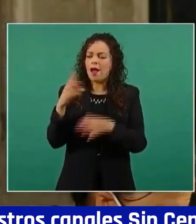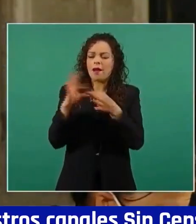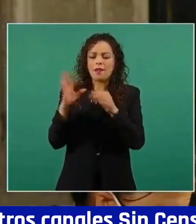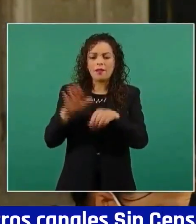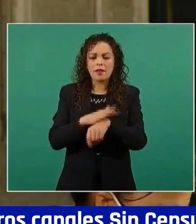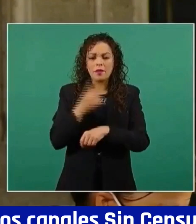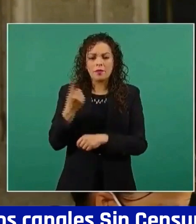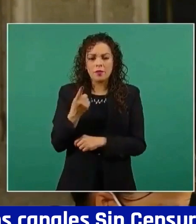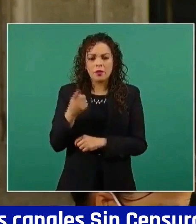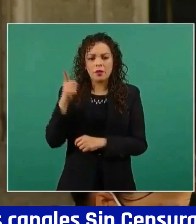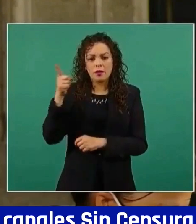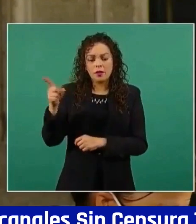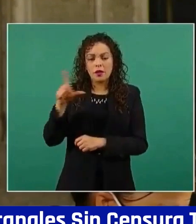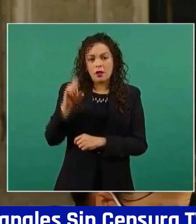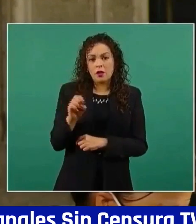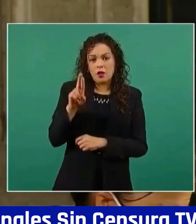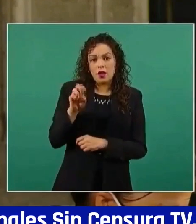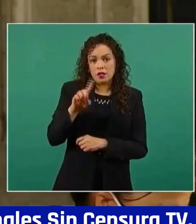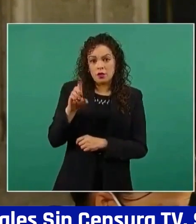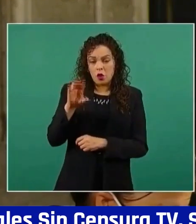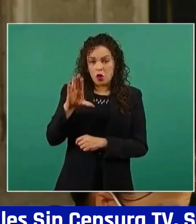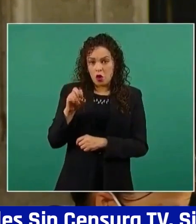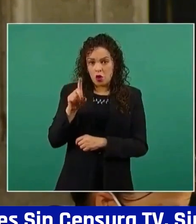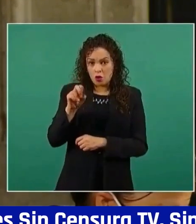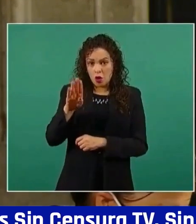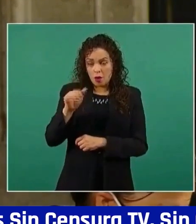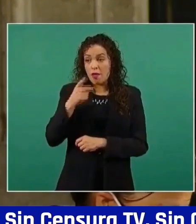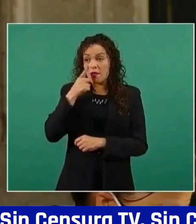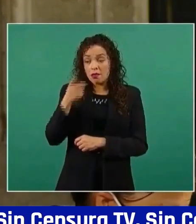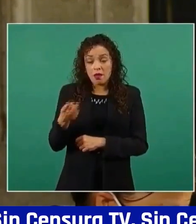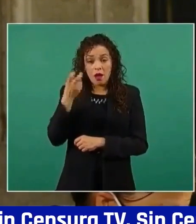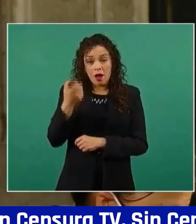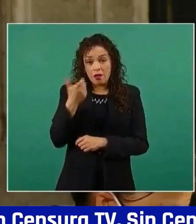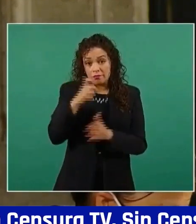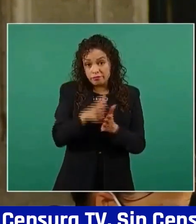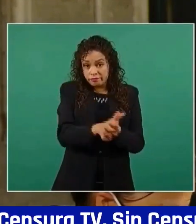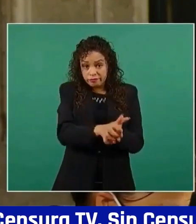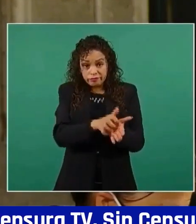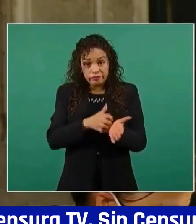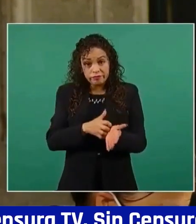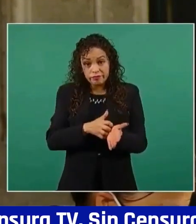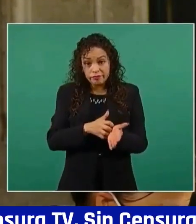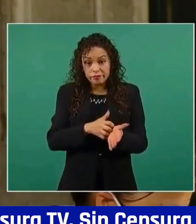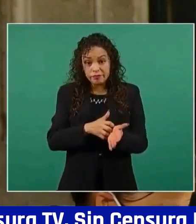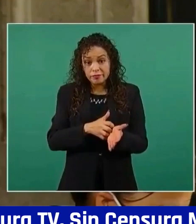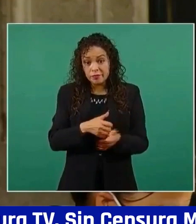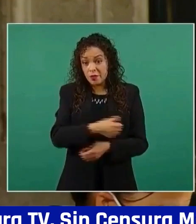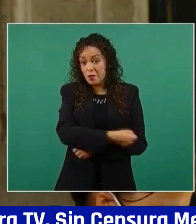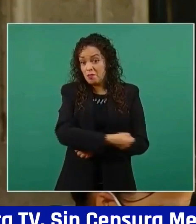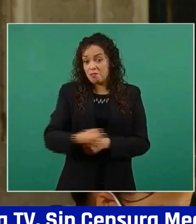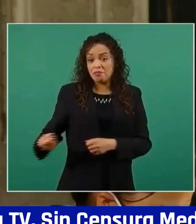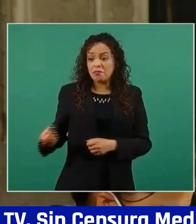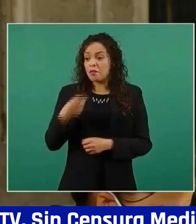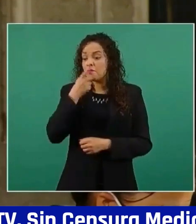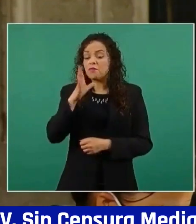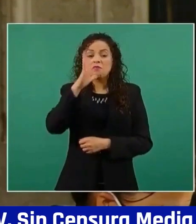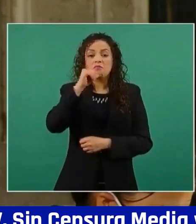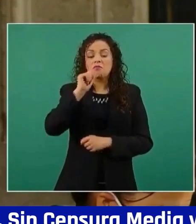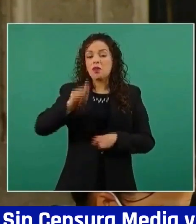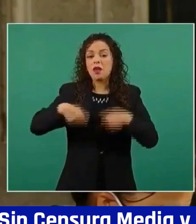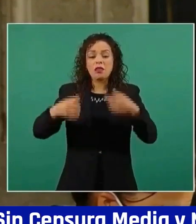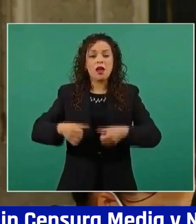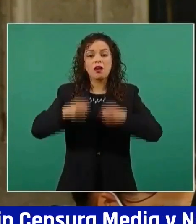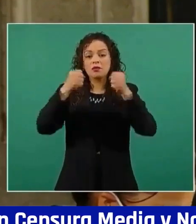consejero presidente Lorenzo Córdoba ha dicho que justo por la austeridad no van a poder garantizar todas las